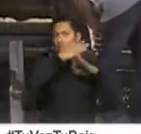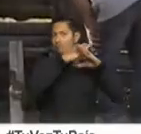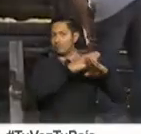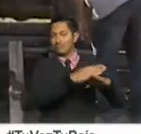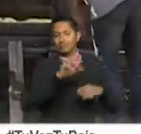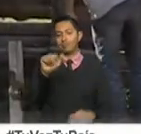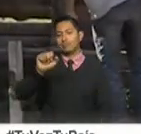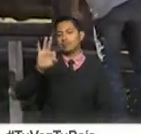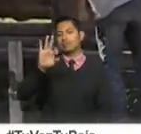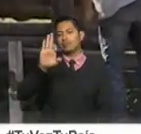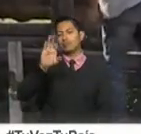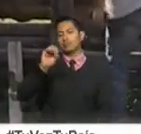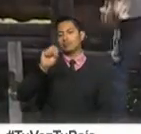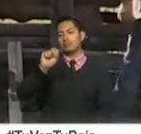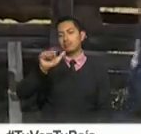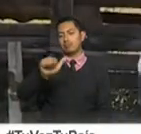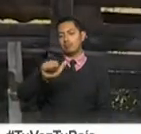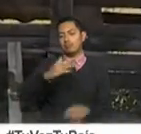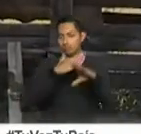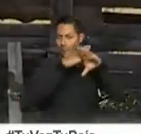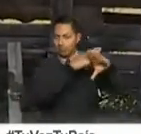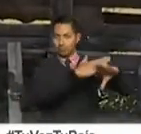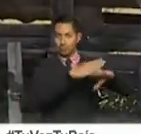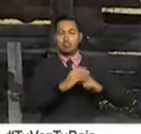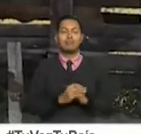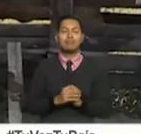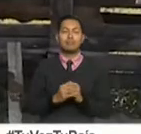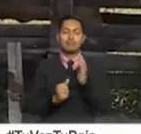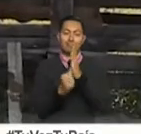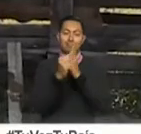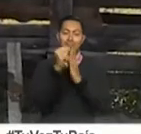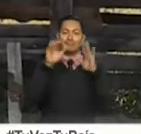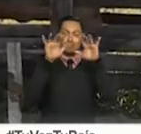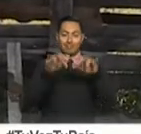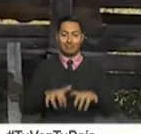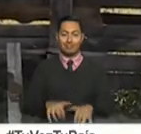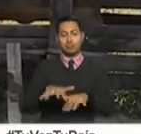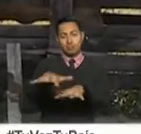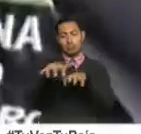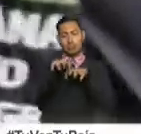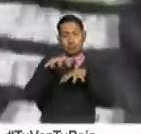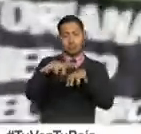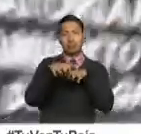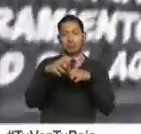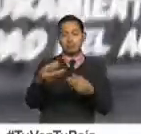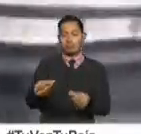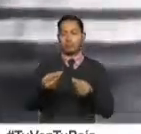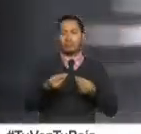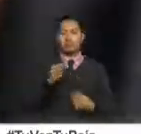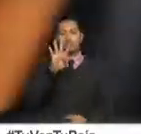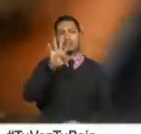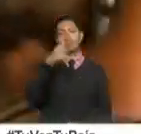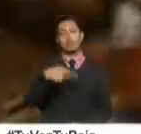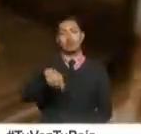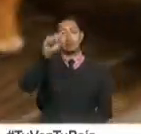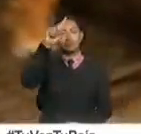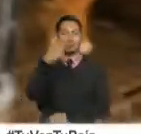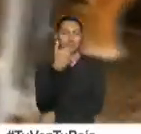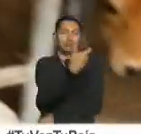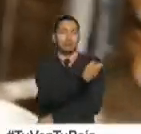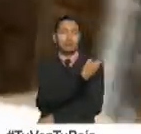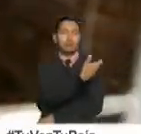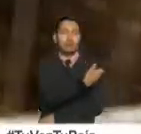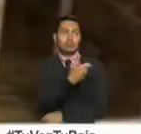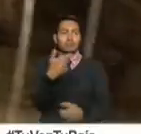Para ello, la Agencia Ecuatoriana de Aseguramiento de la Calidad del Agro, Agrocalidad, adquirió 4 millones de dosis de vacuna